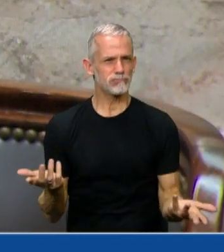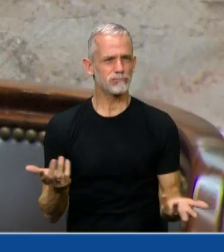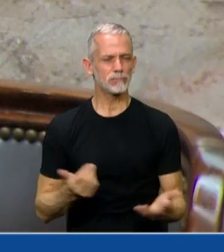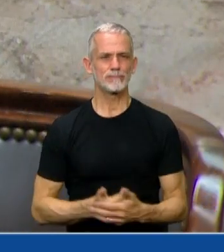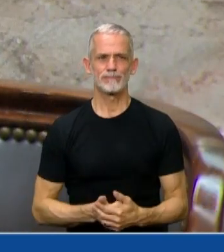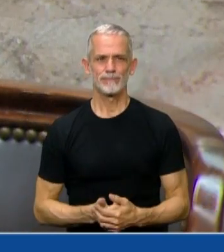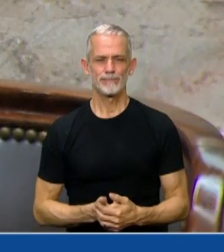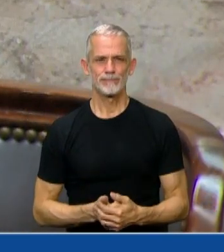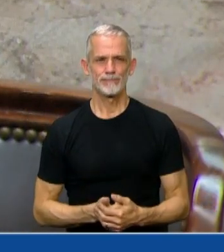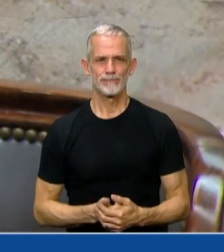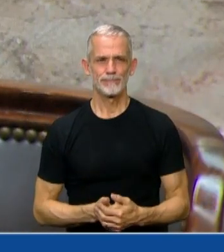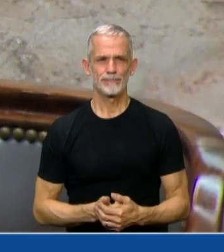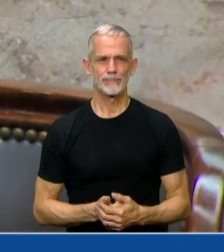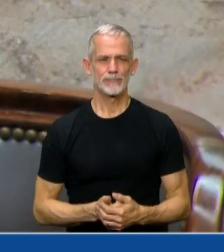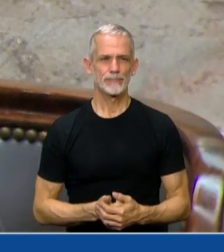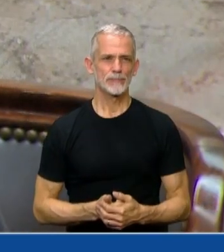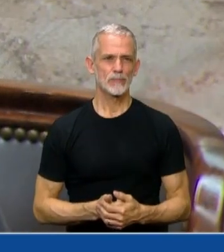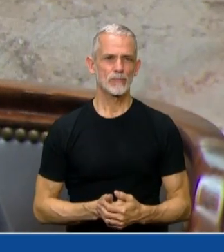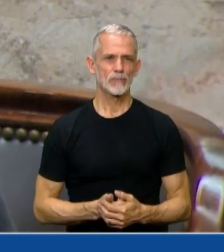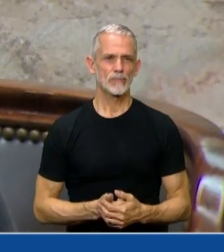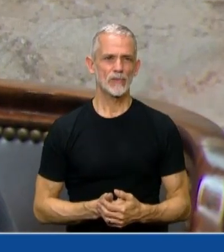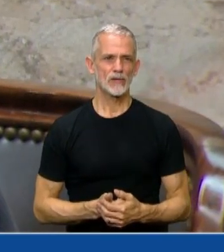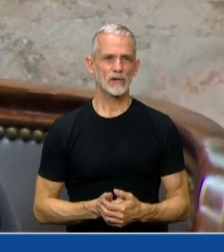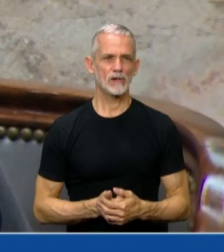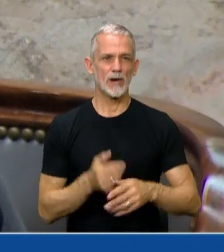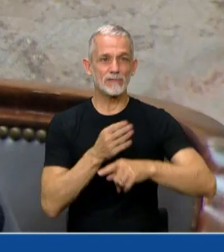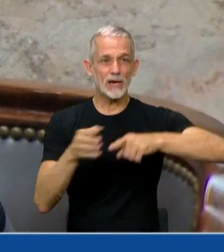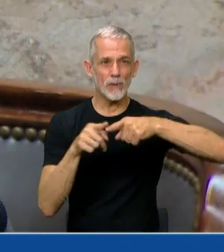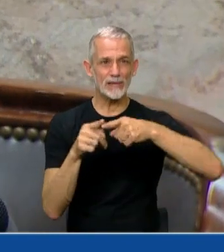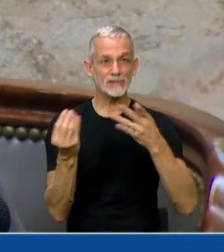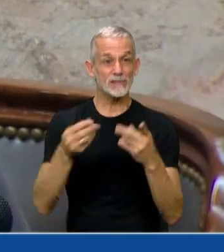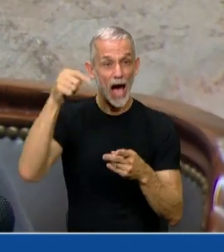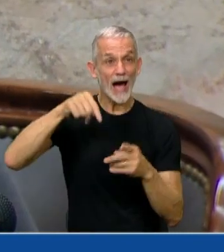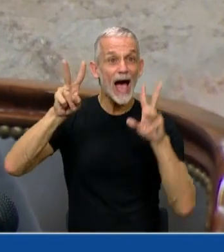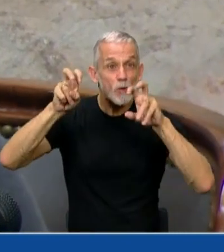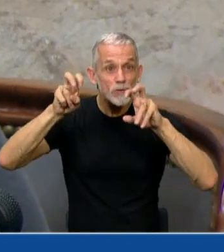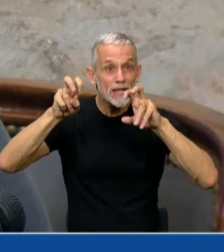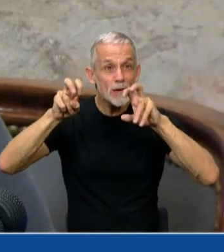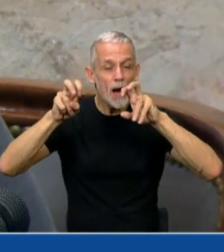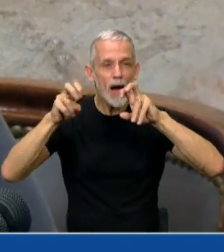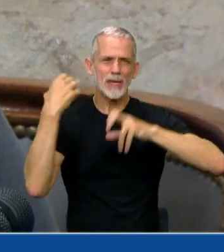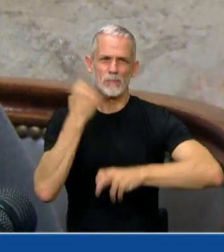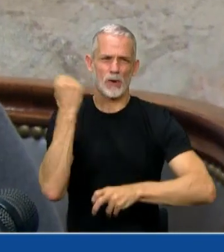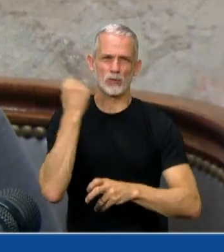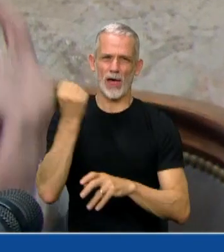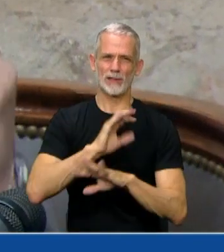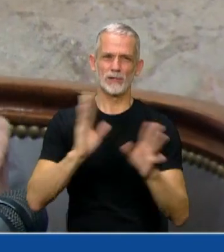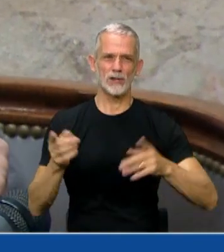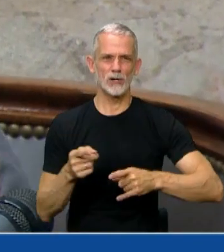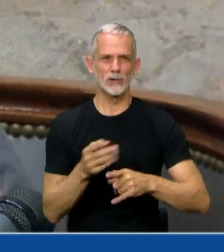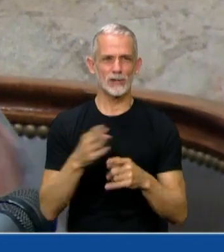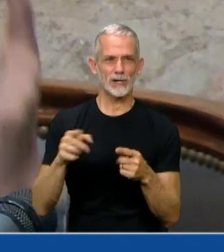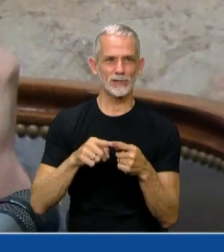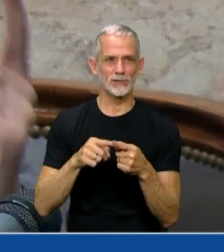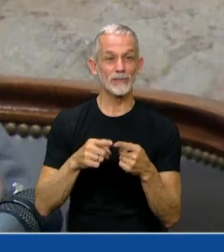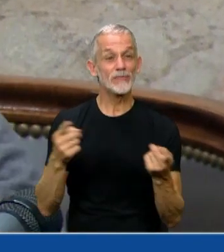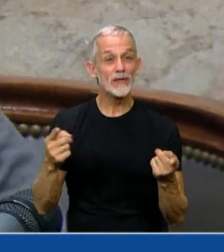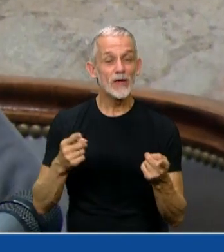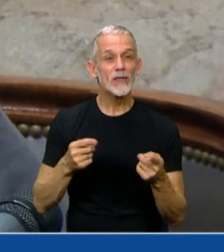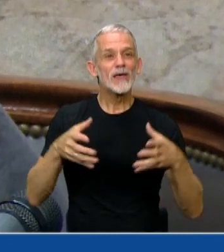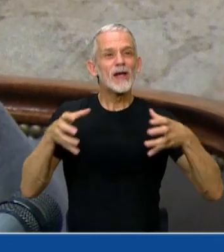votar. Y ojo, acá tenemos un tema que hay que alertar. Nosotros, desde el